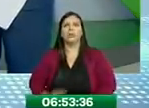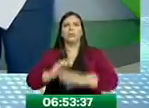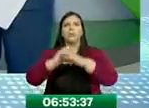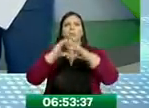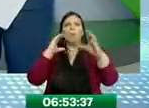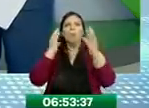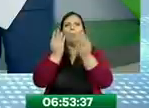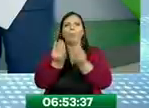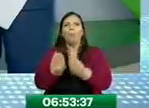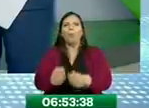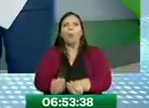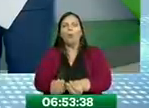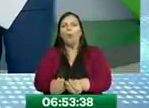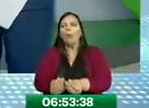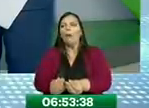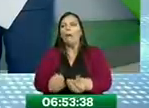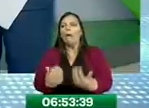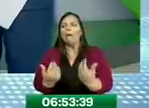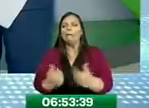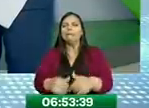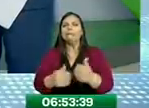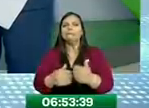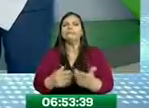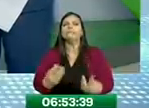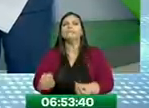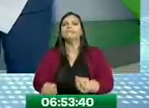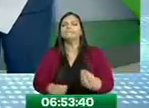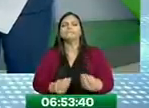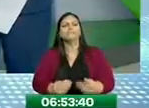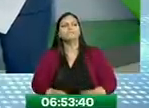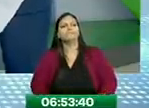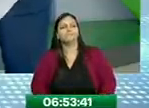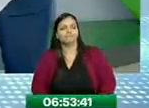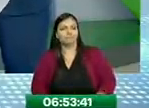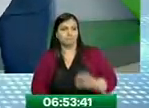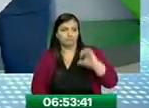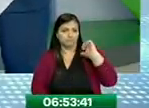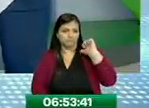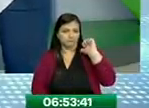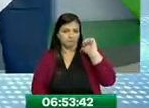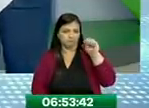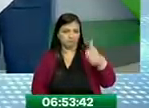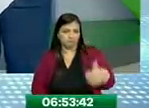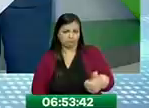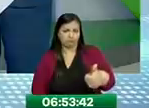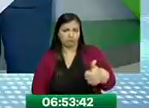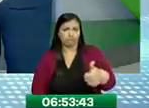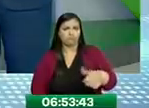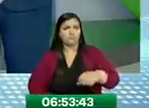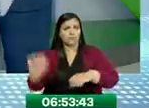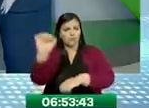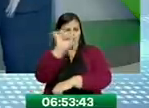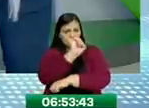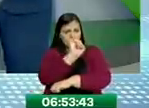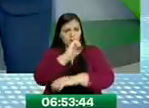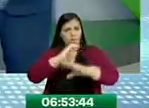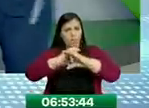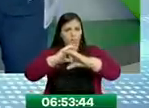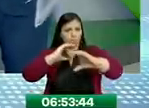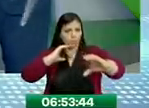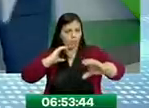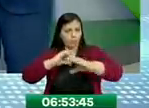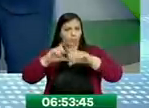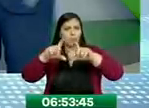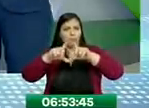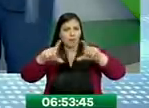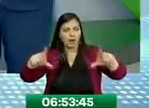por el tema de las placas que ya lo han anunciado. De acuerdo, y mañana me imagino que la situación obviamente se restringe o va